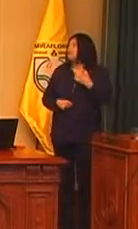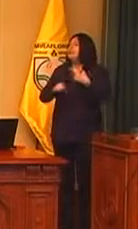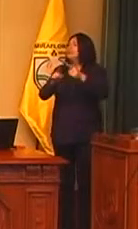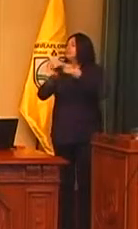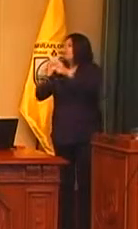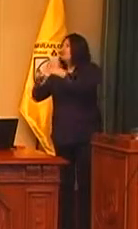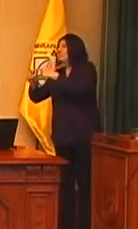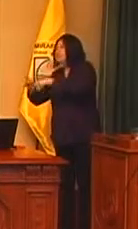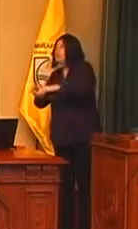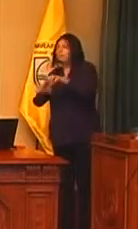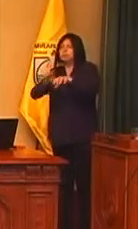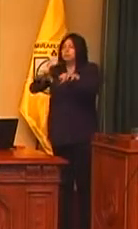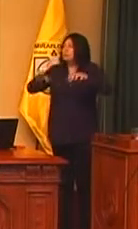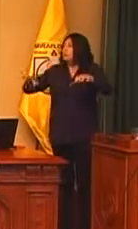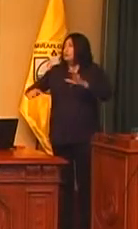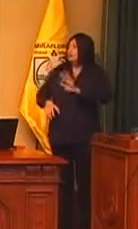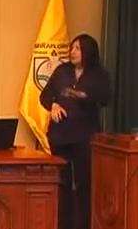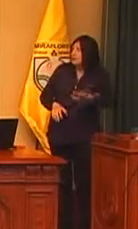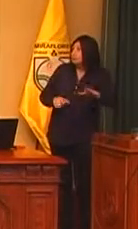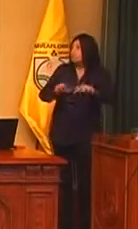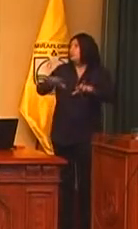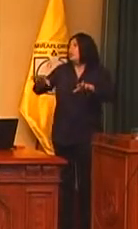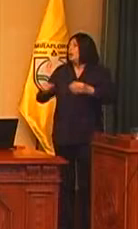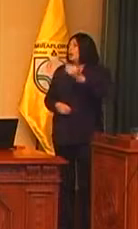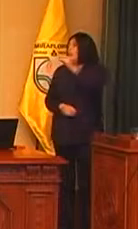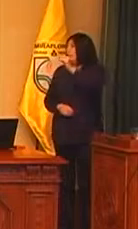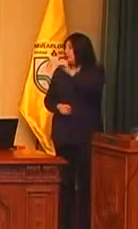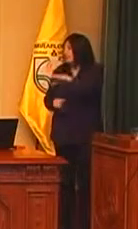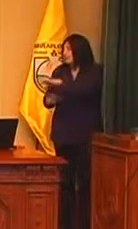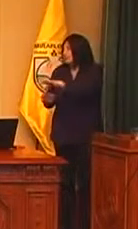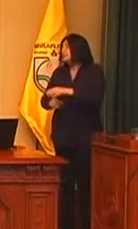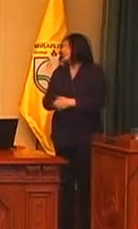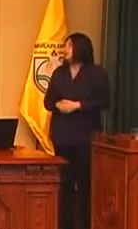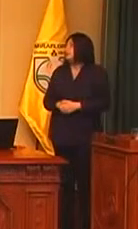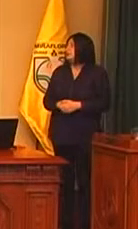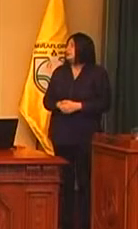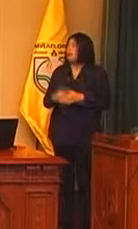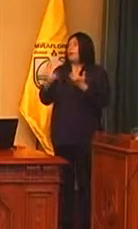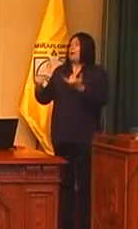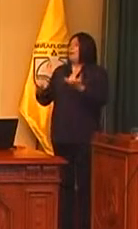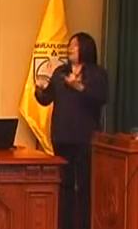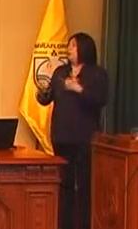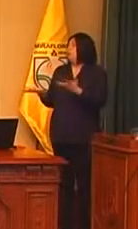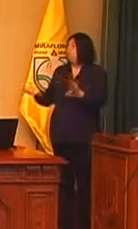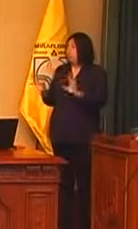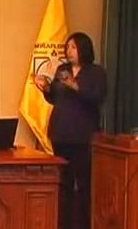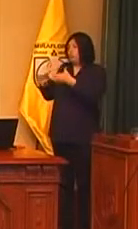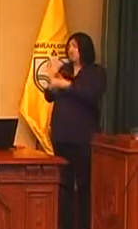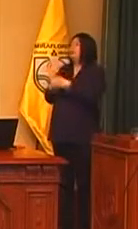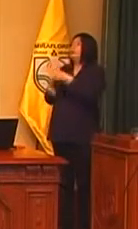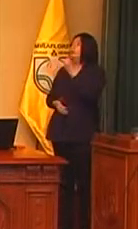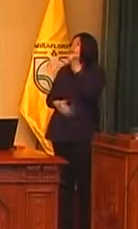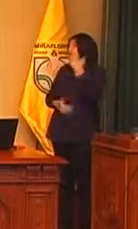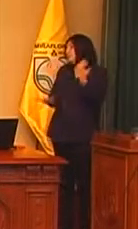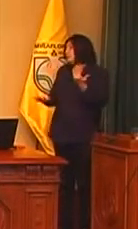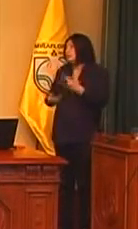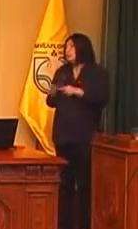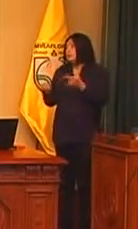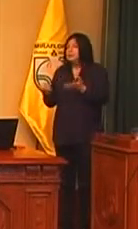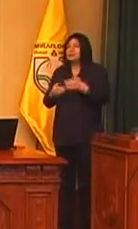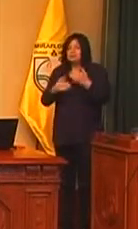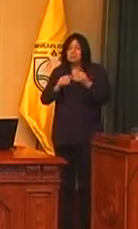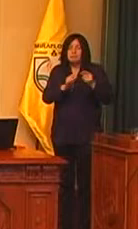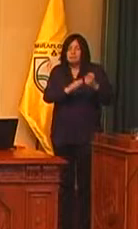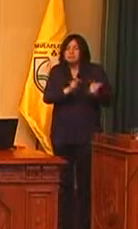espacios participativos con los niños, los adolescentes, ahora un consejo juvenil, y así